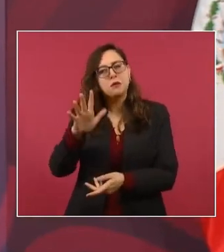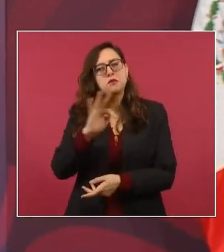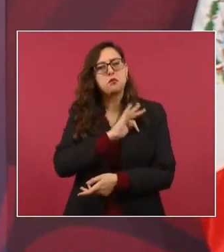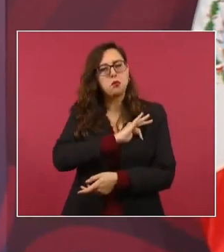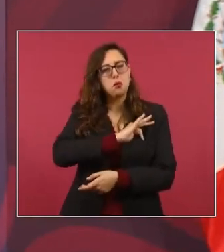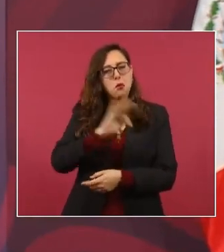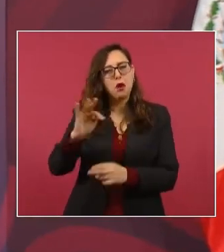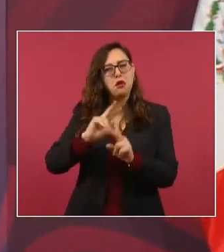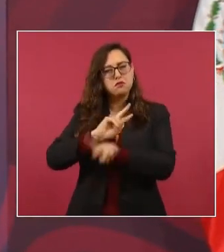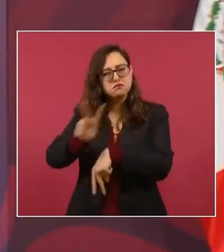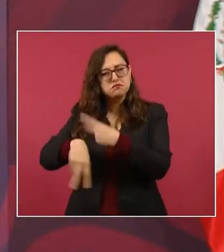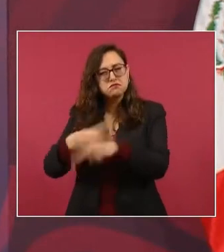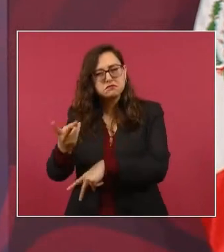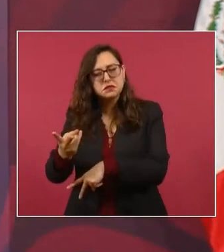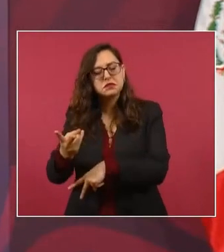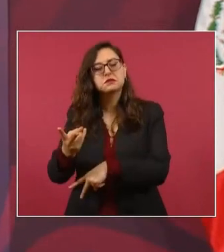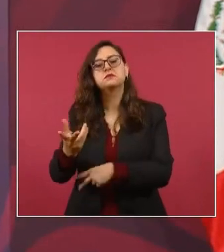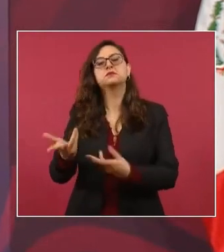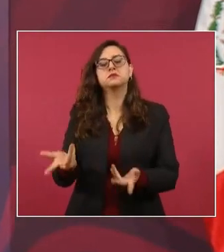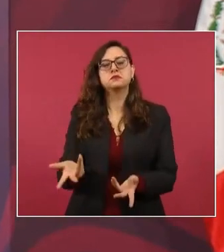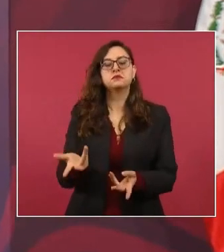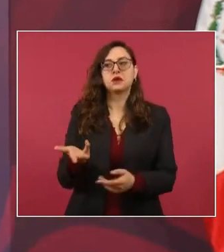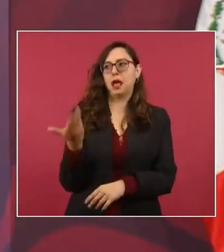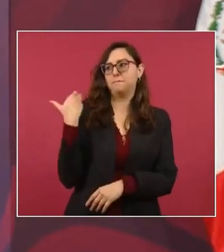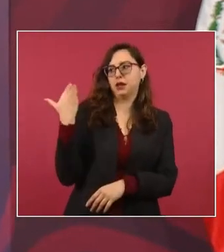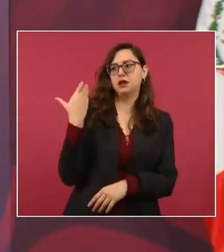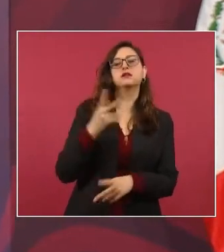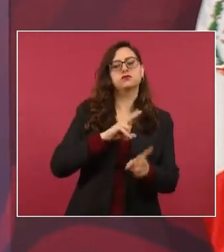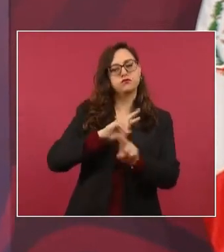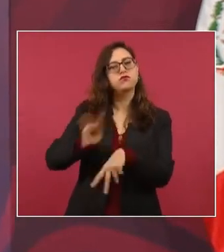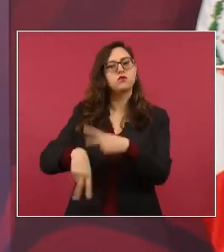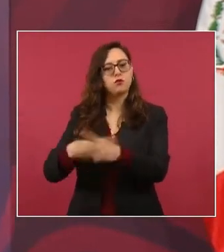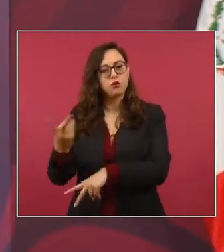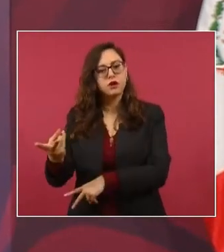puedo. La vez pasada estuve ahí.